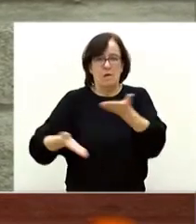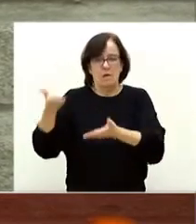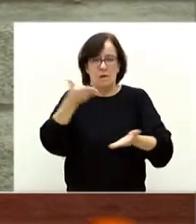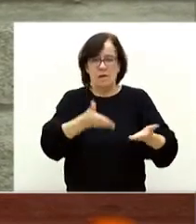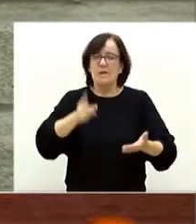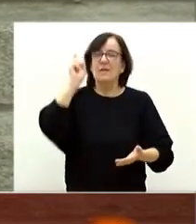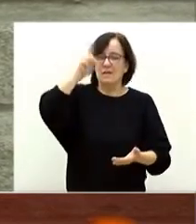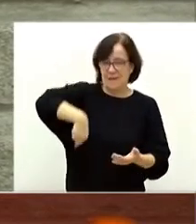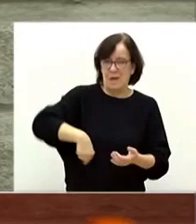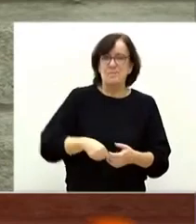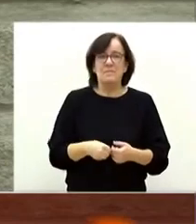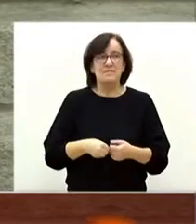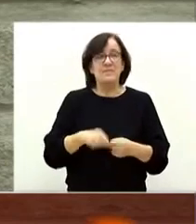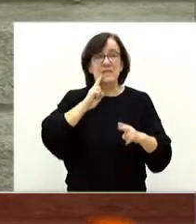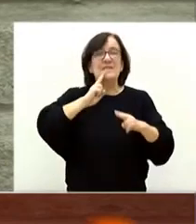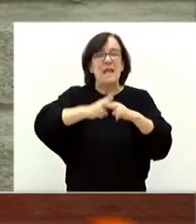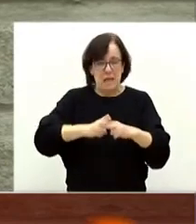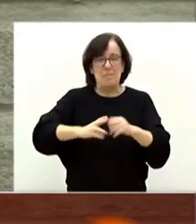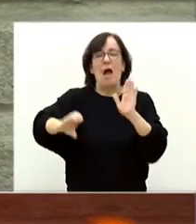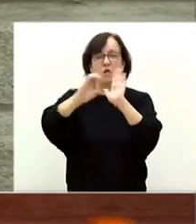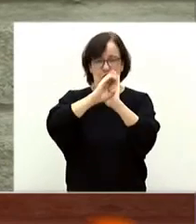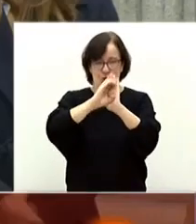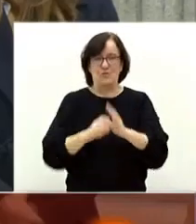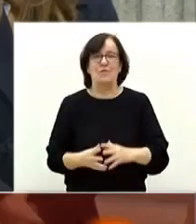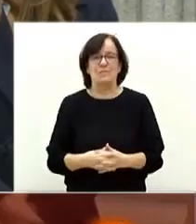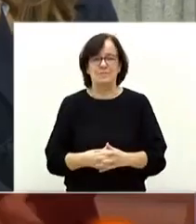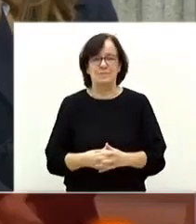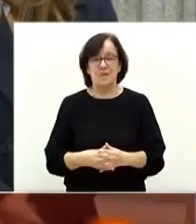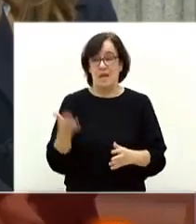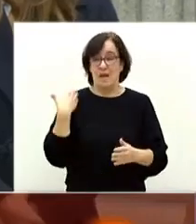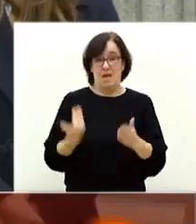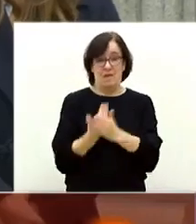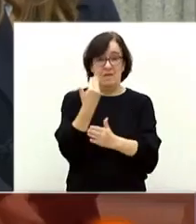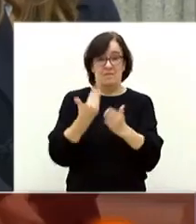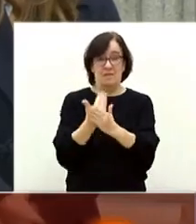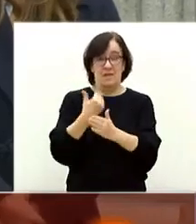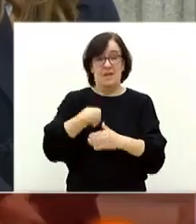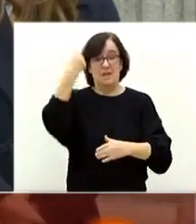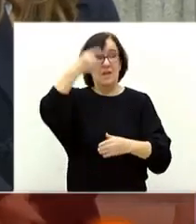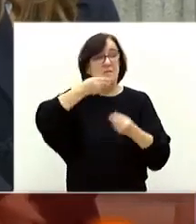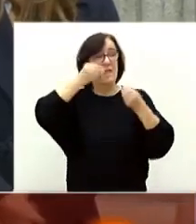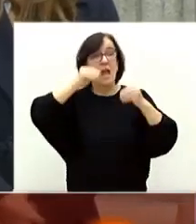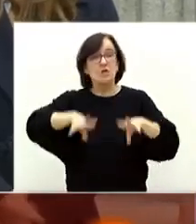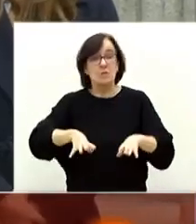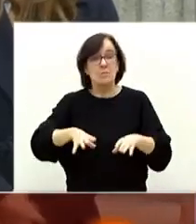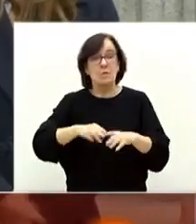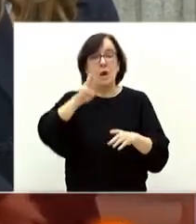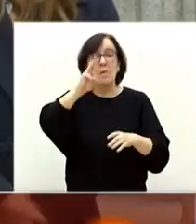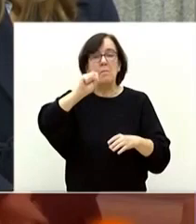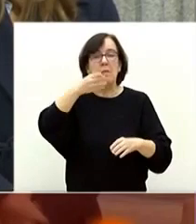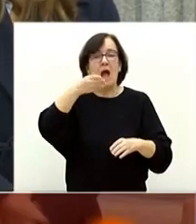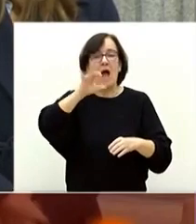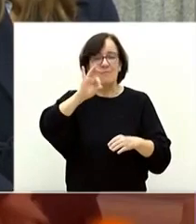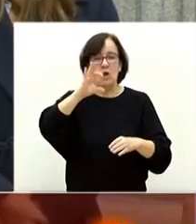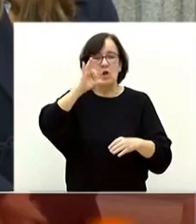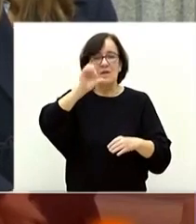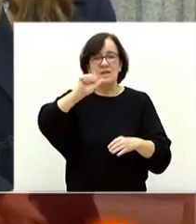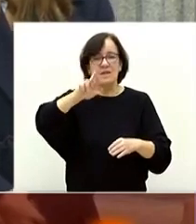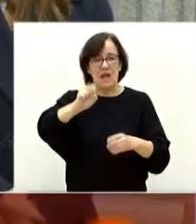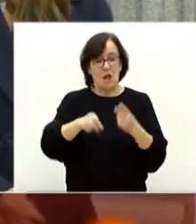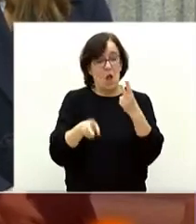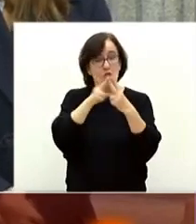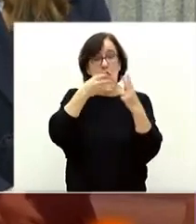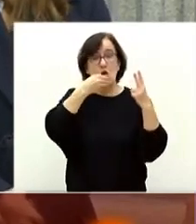Eso es Constitución. Hace unos días conocimos la historia de Pablo y Sara,